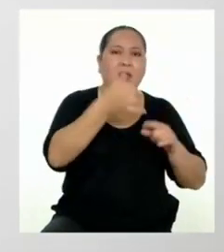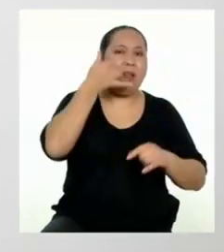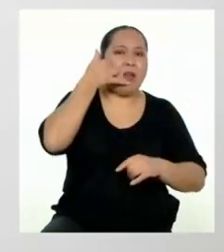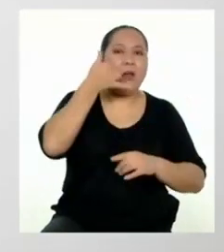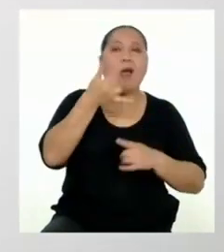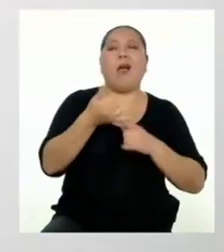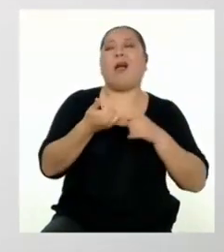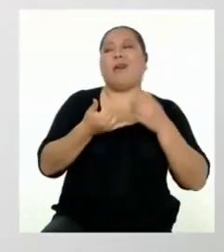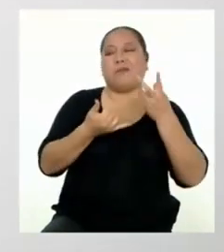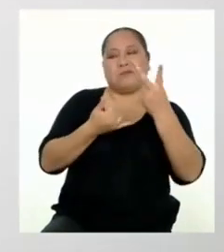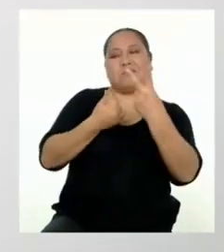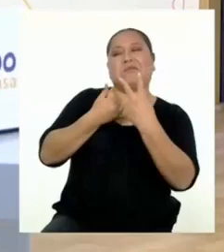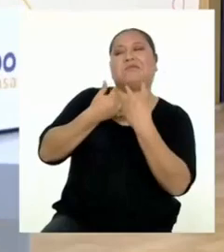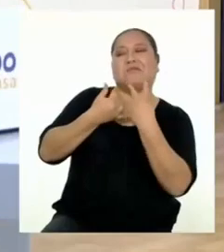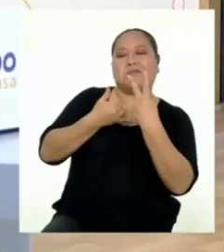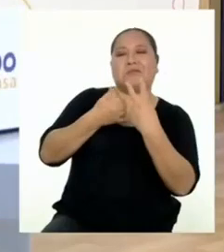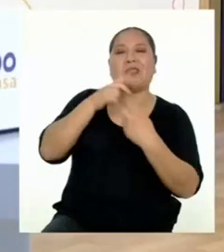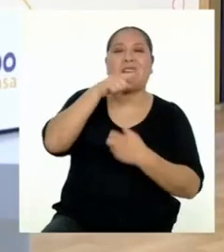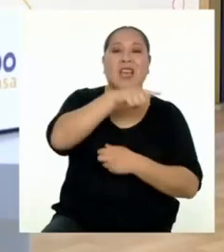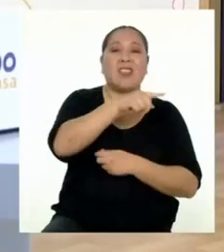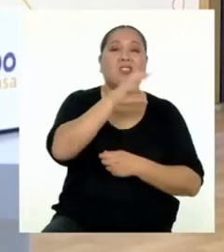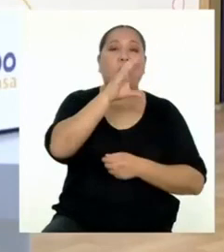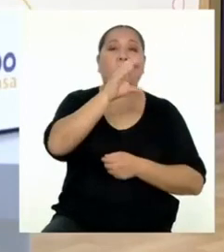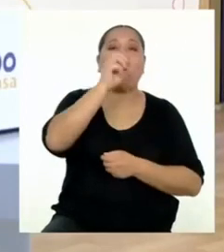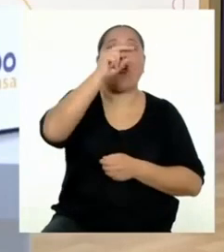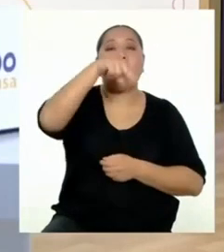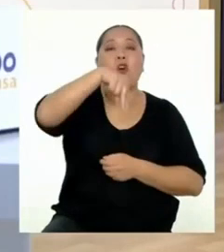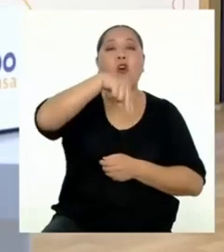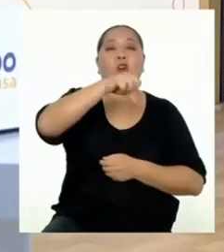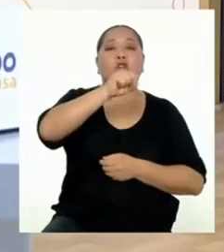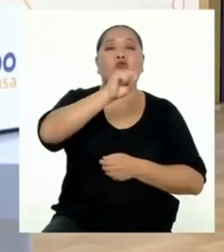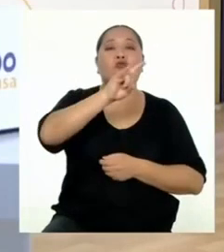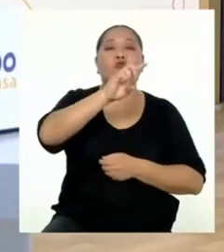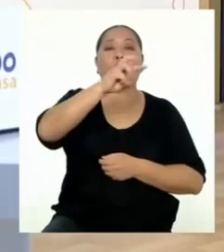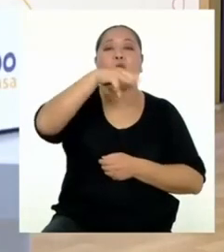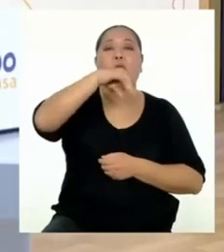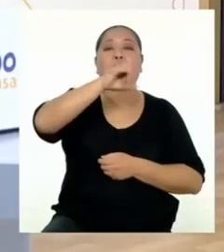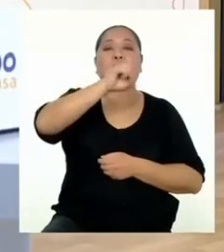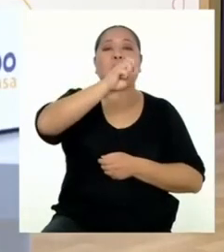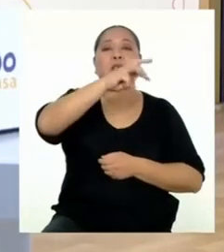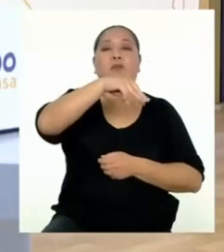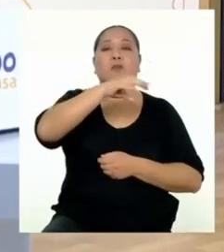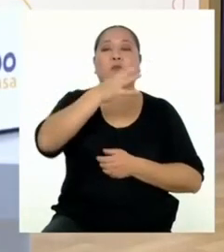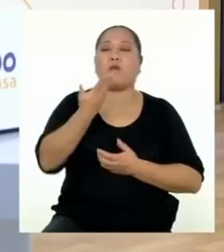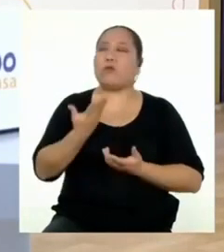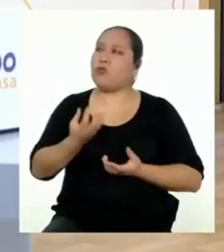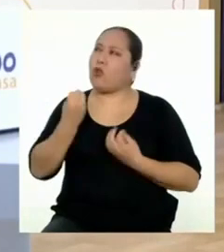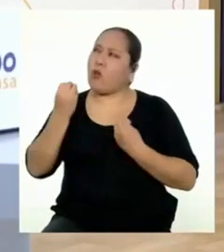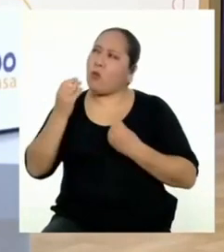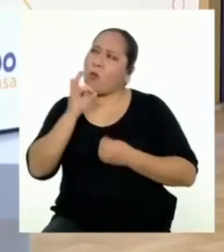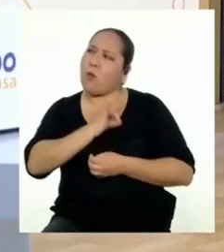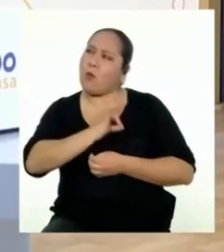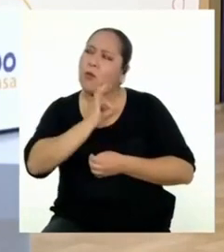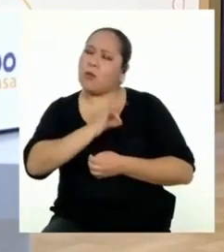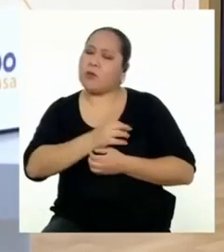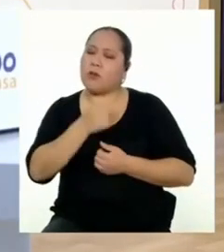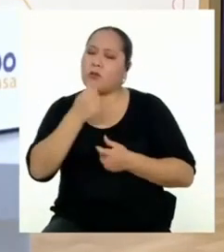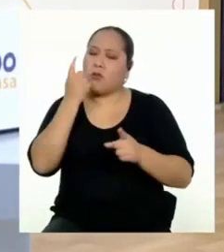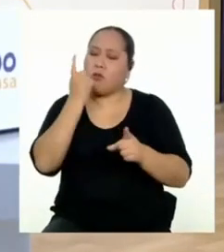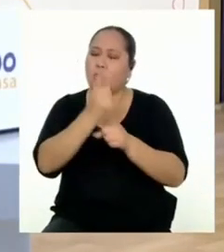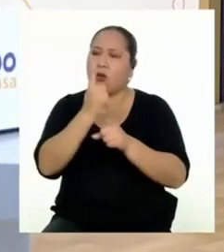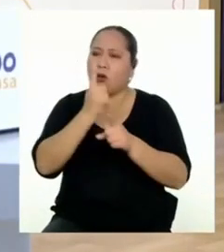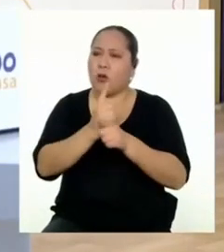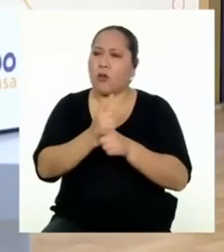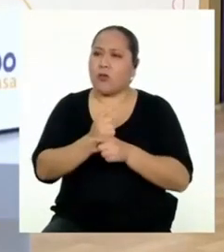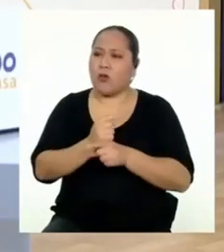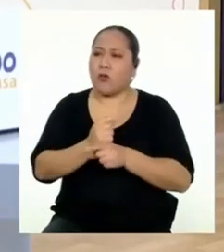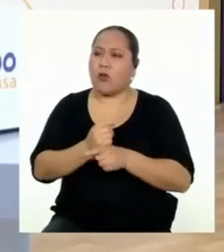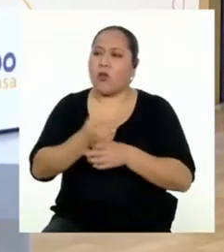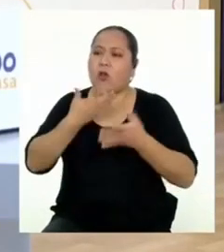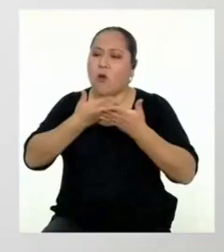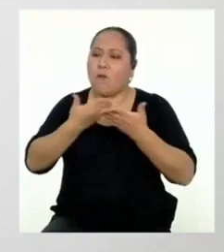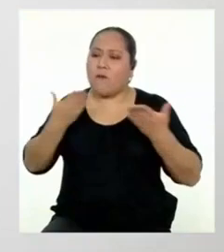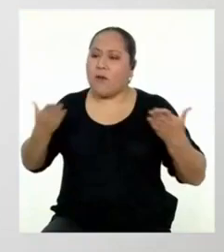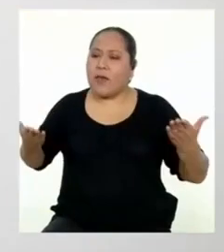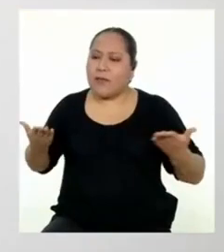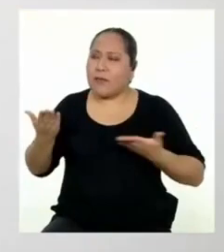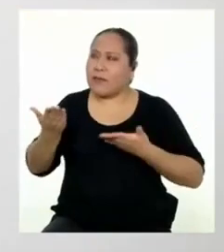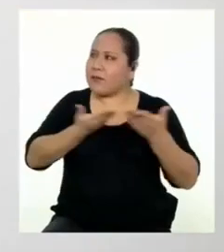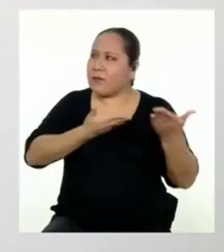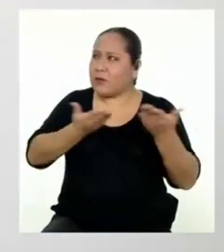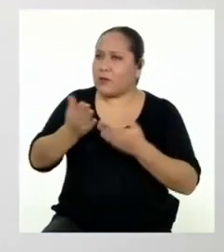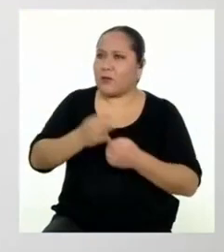Son ejemplos de consumismo. Profesor, entonces, ¿cómo podemos aprovechar adecuadamente los bienes y